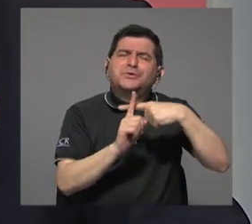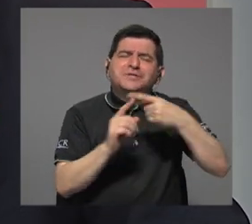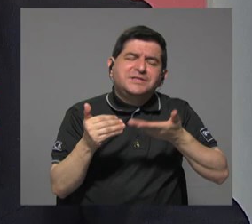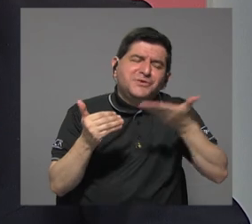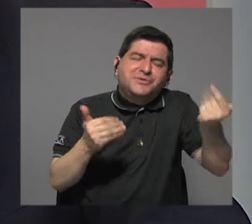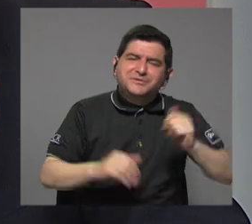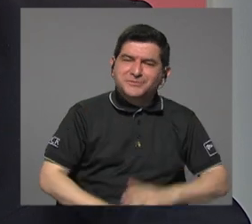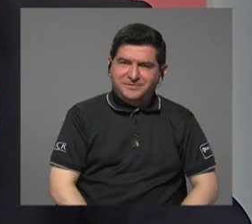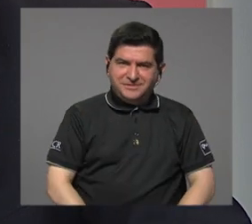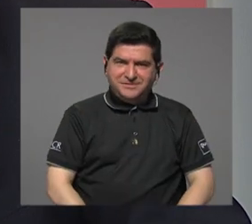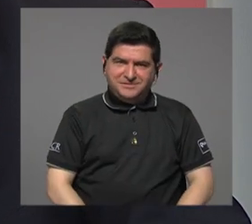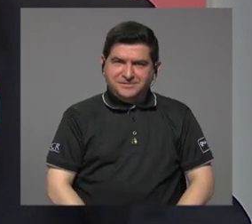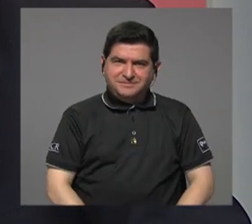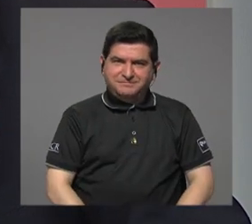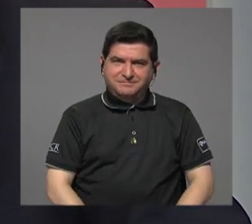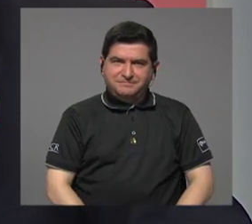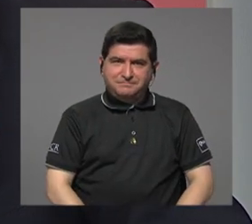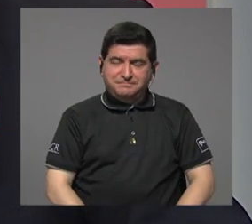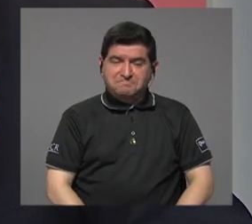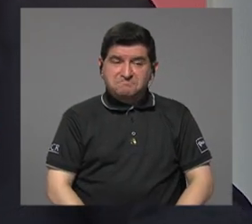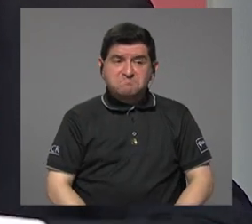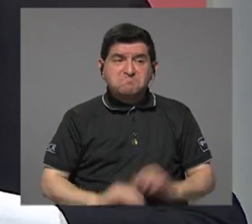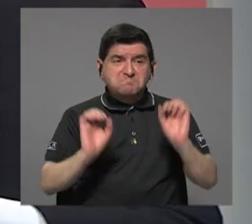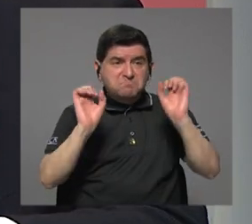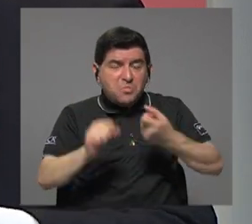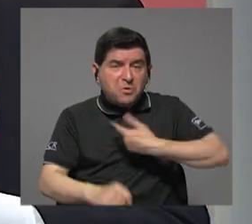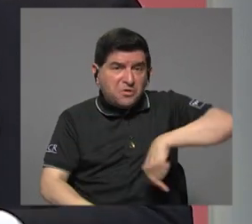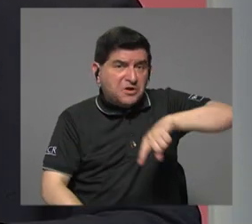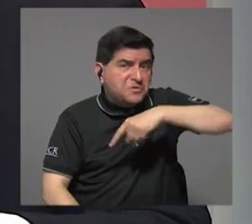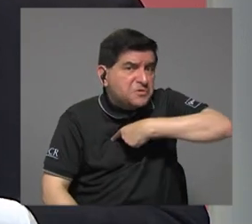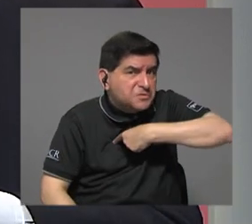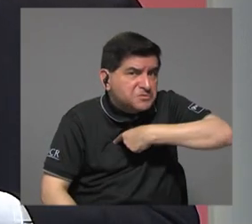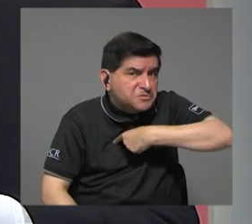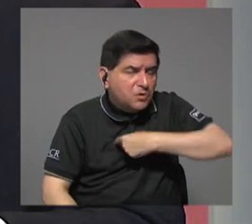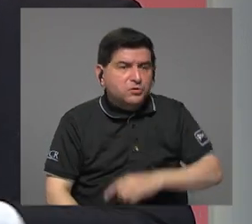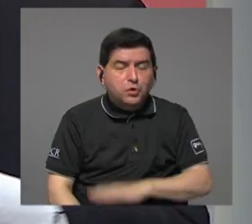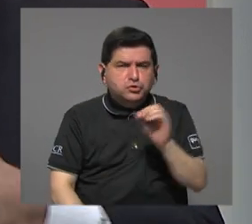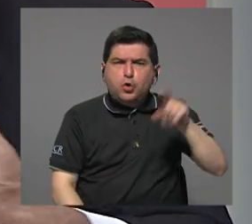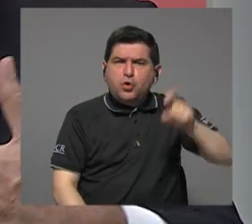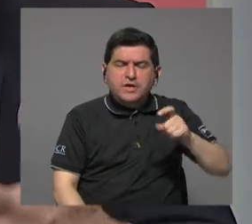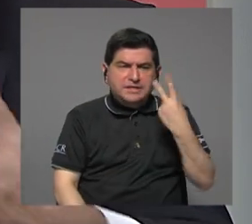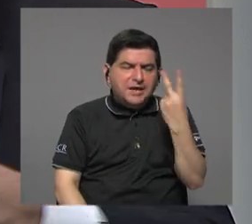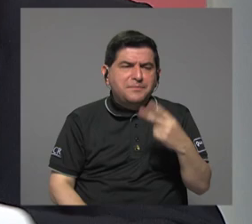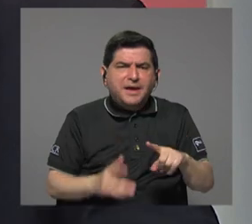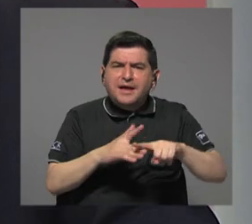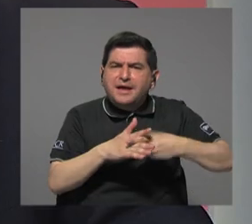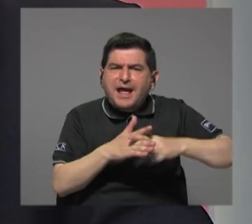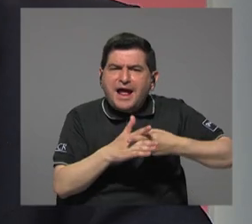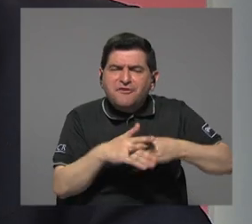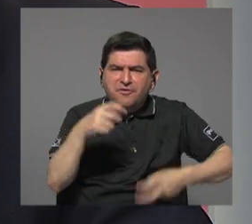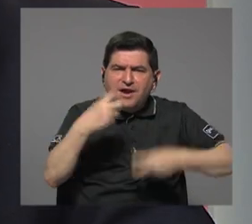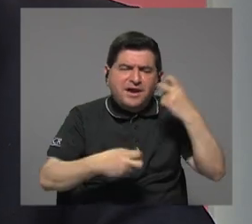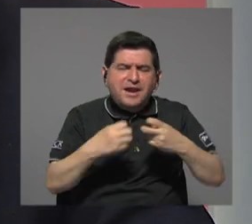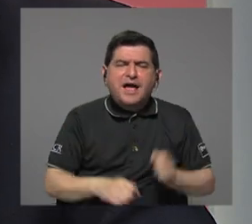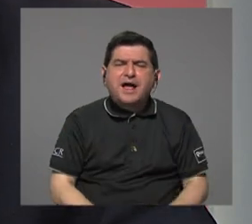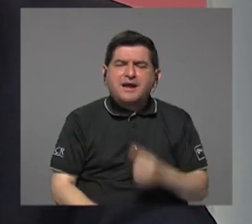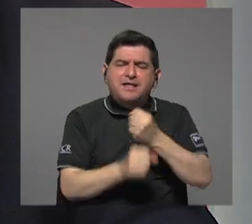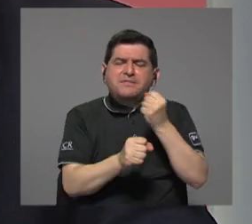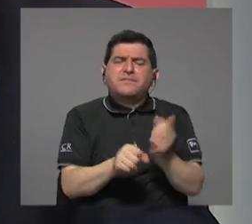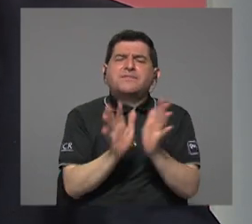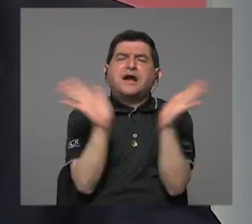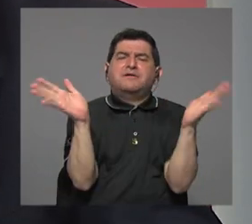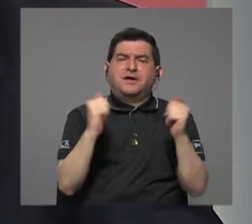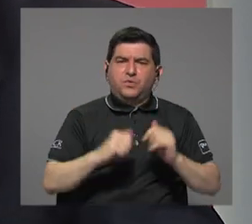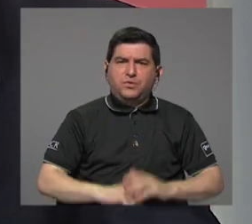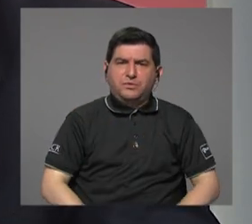cosas y yo creo que si pudiera que nosotros tenemos que ver cómo arreglamos el problema del empleo público ahora